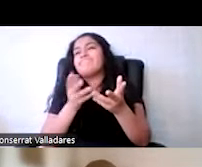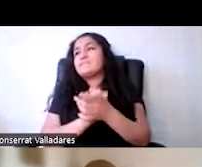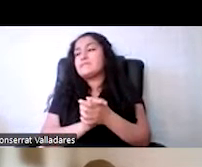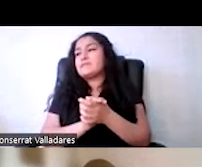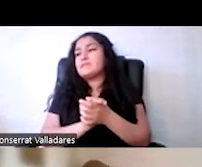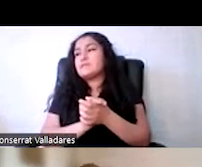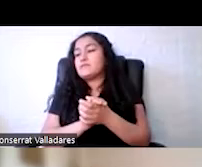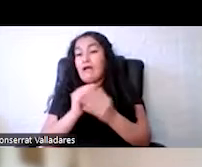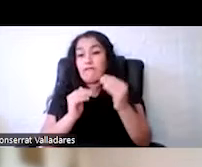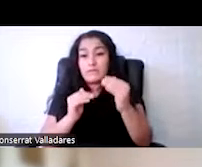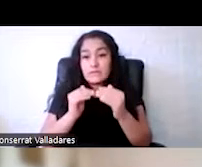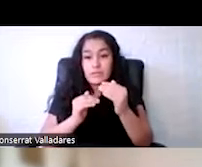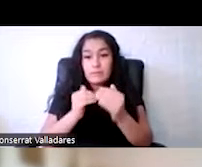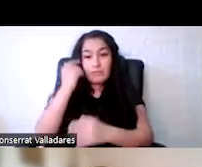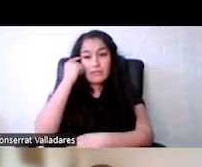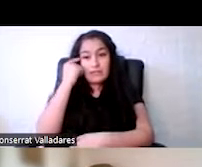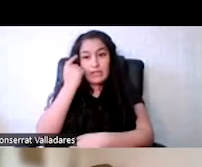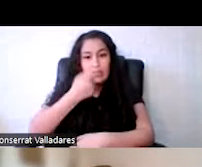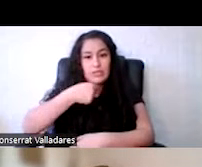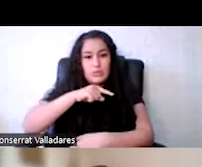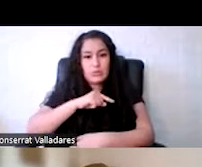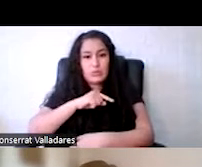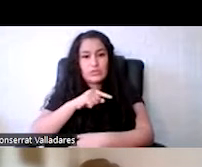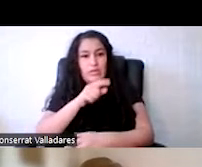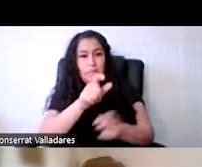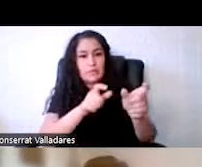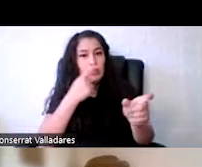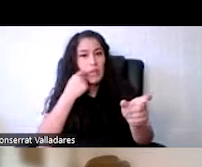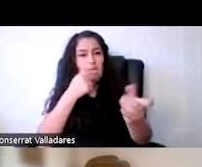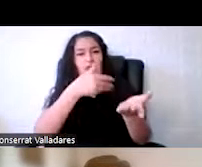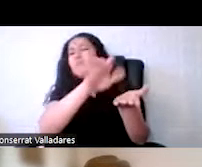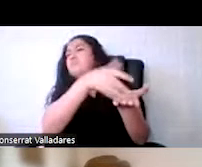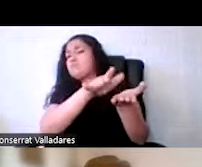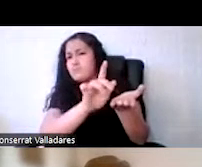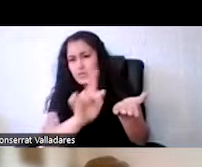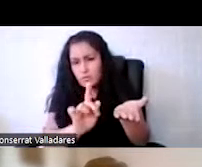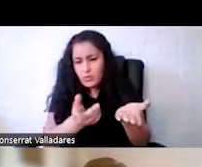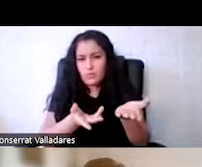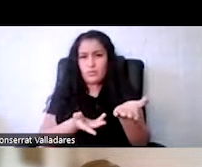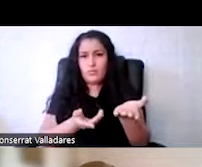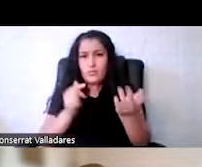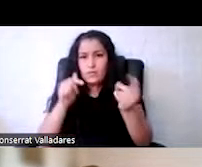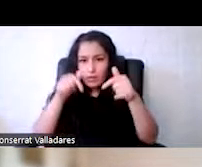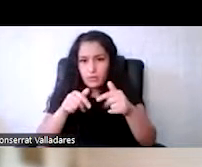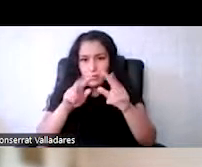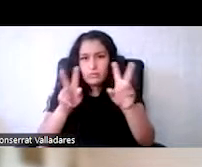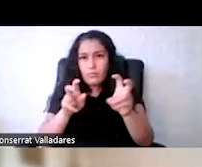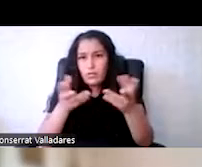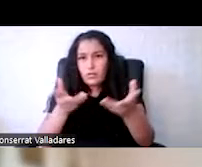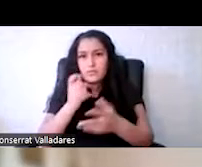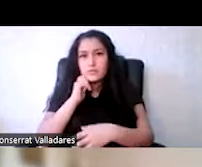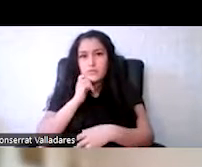no, nos tildan de excluyentes, etcétera, pero cuando uno hace estas iniciativas, finalmente vemos que